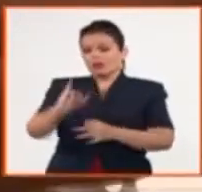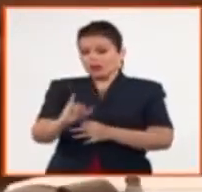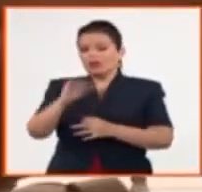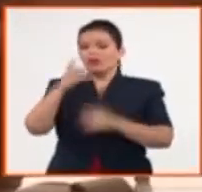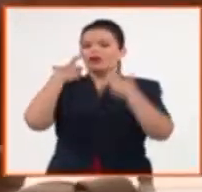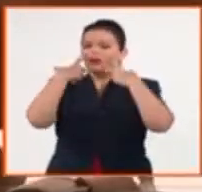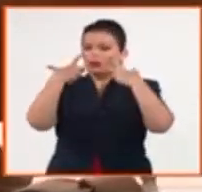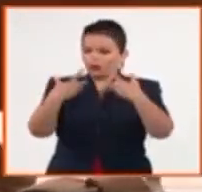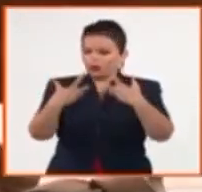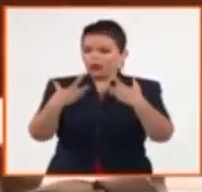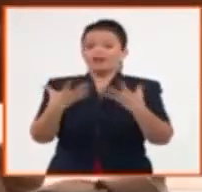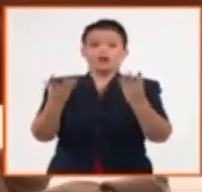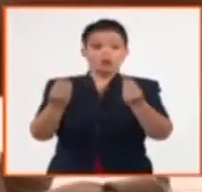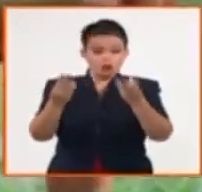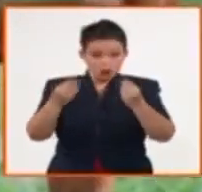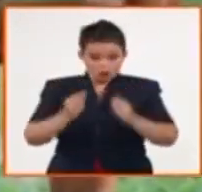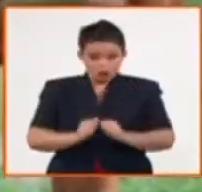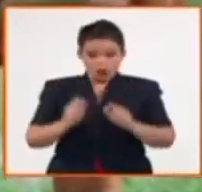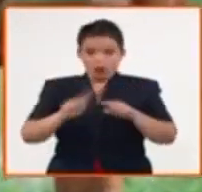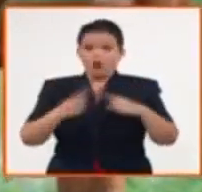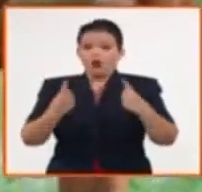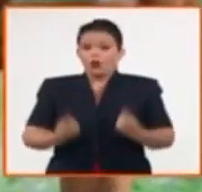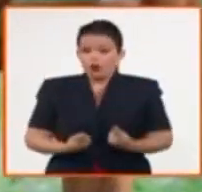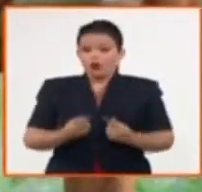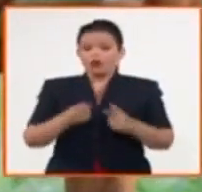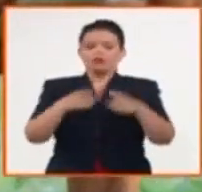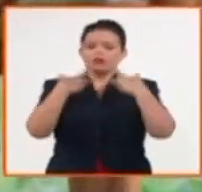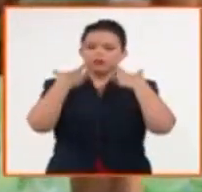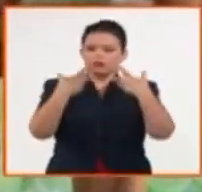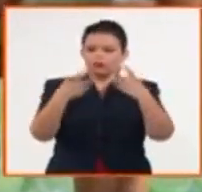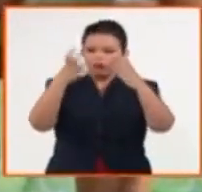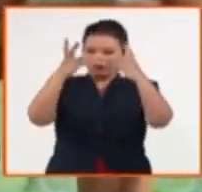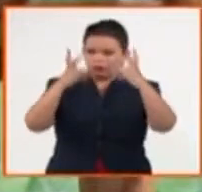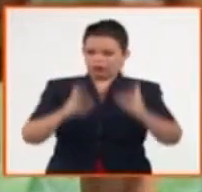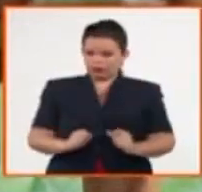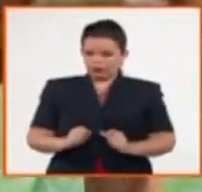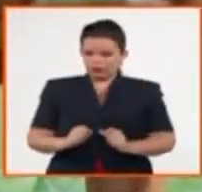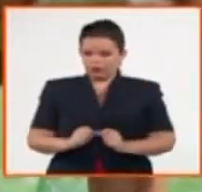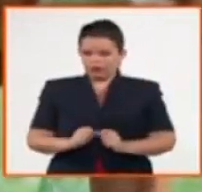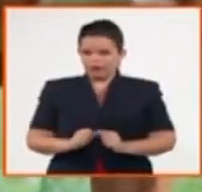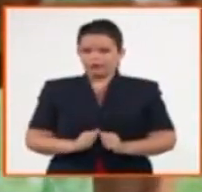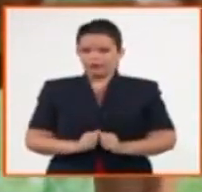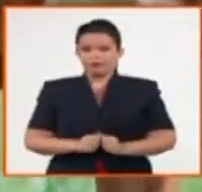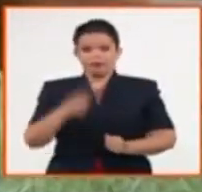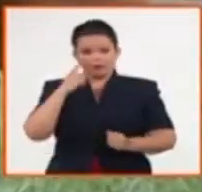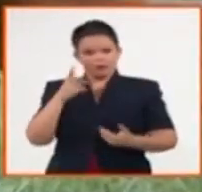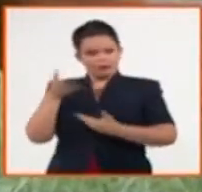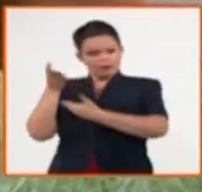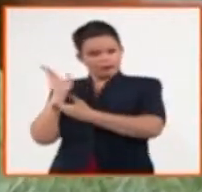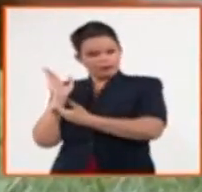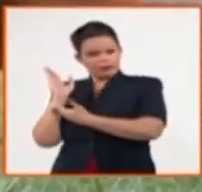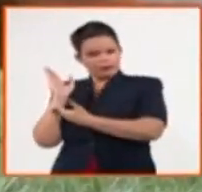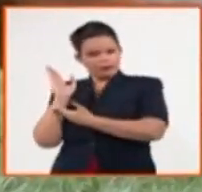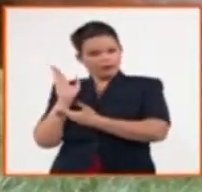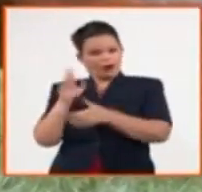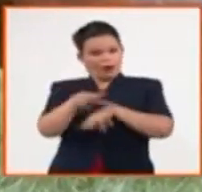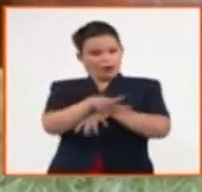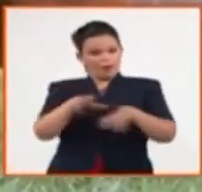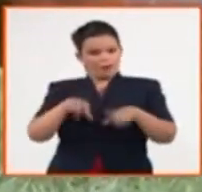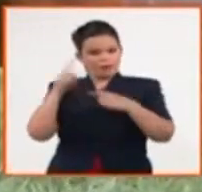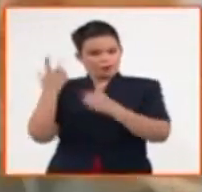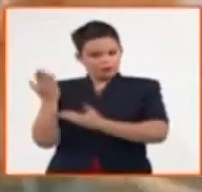personas vacunadas se toman muy en cuenta. Es así, los pitbull en general son fajadores, los boxers